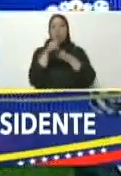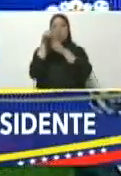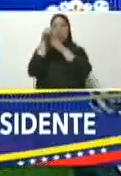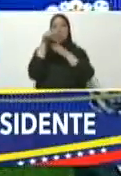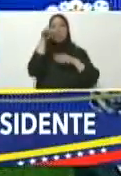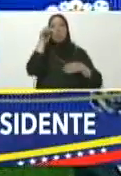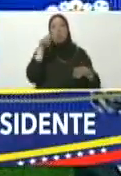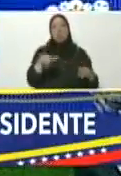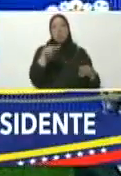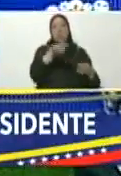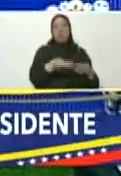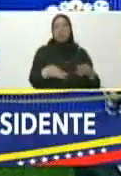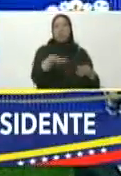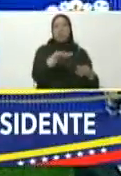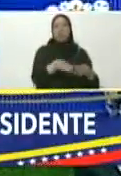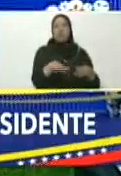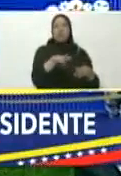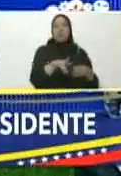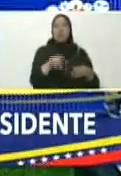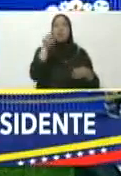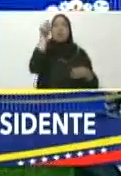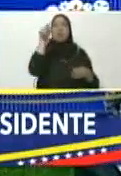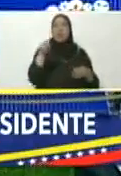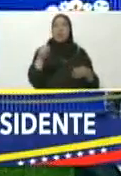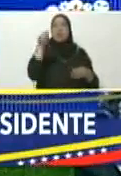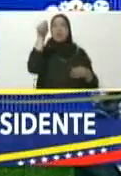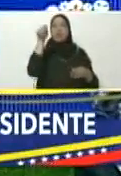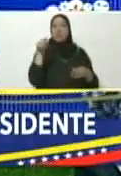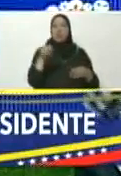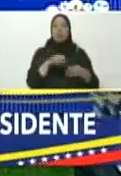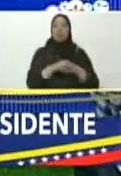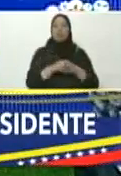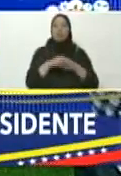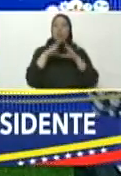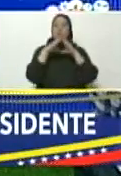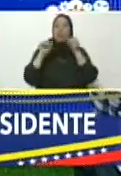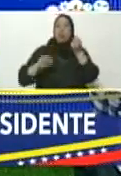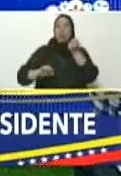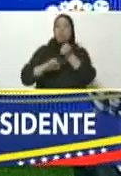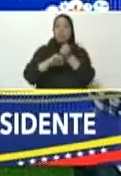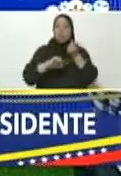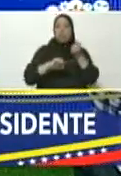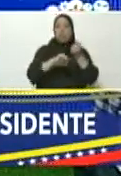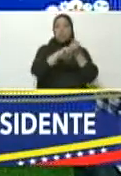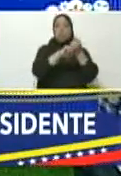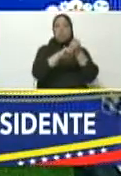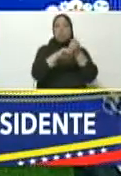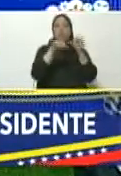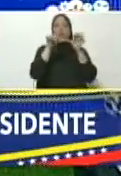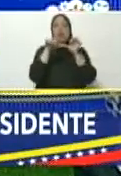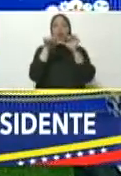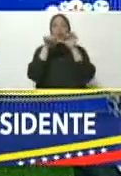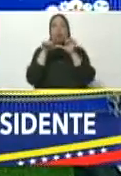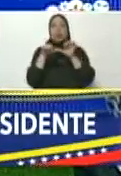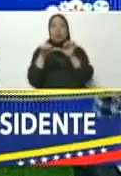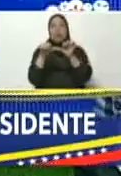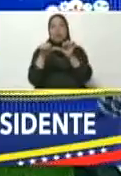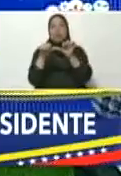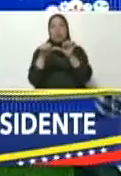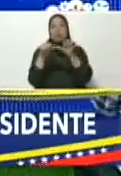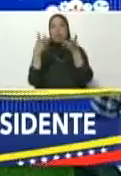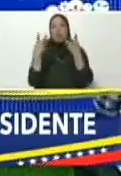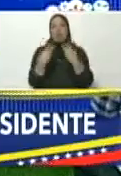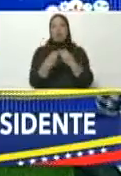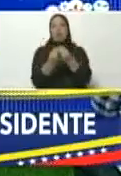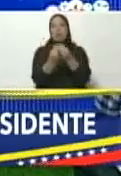pueblo, un gran diputado Samuel Cohen, tiene todo mi apoyo para seguir en la batalla,